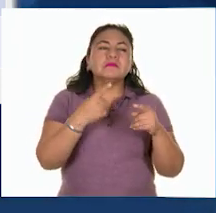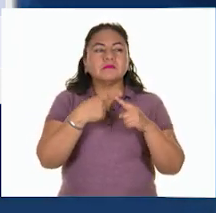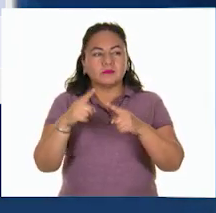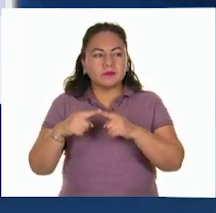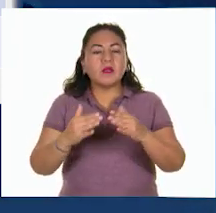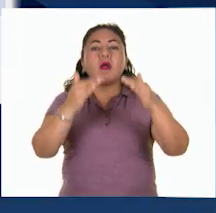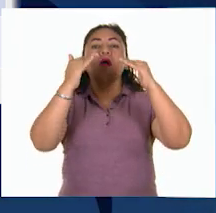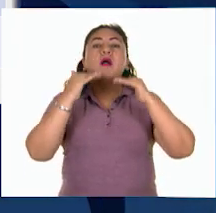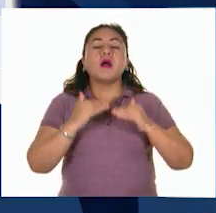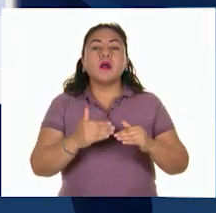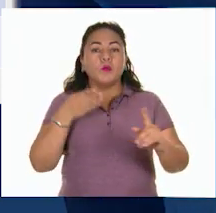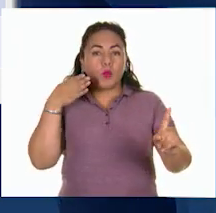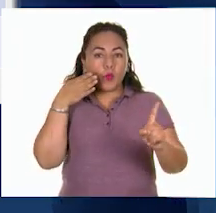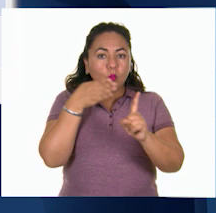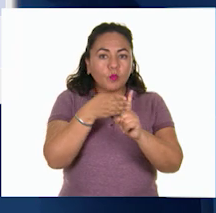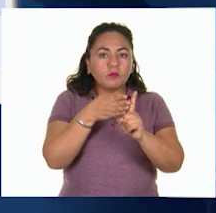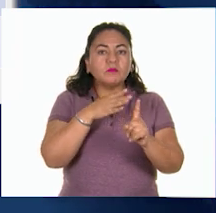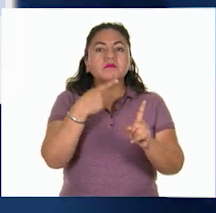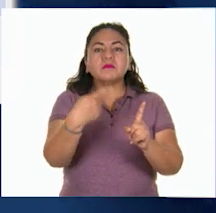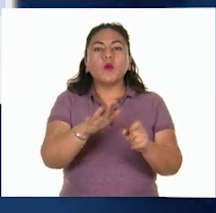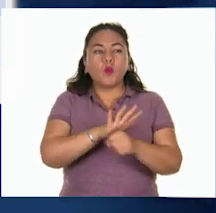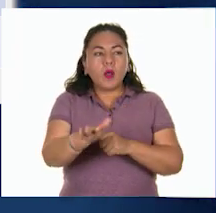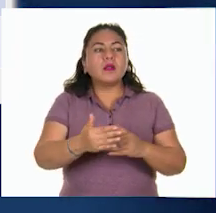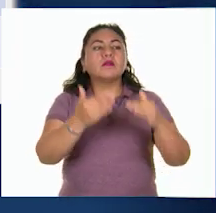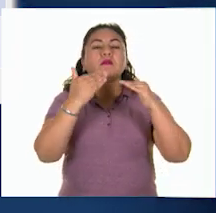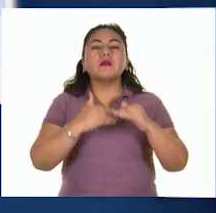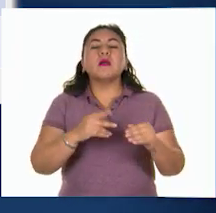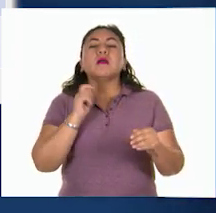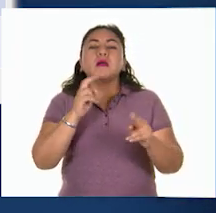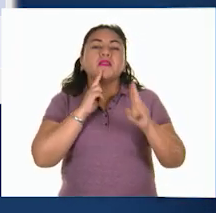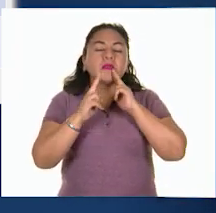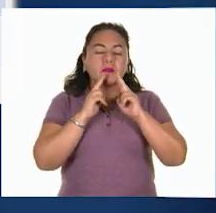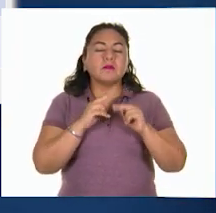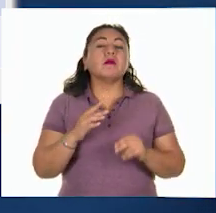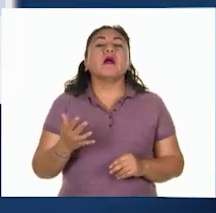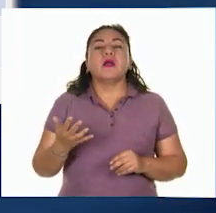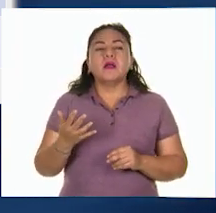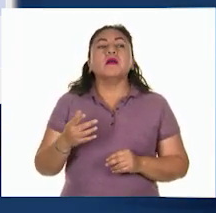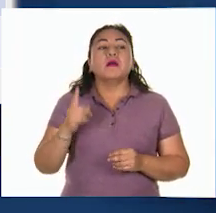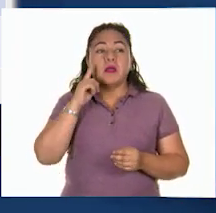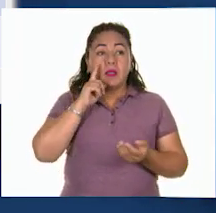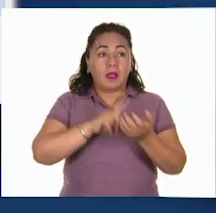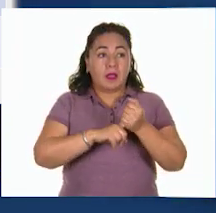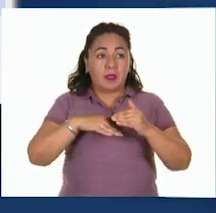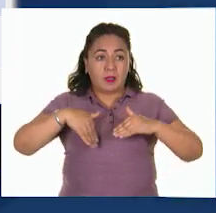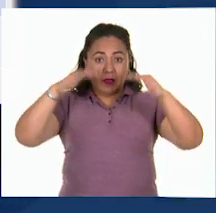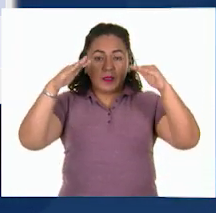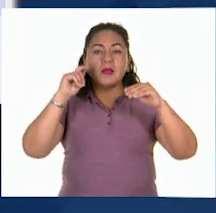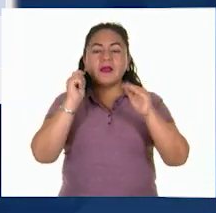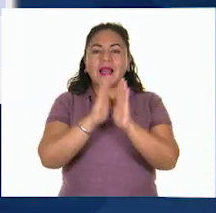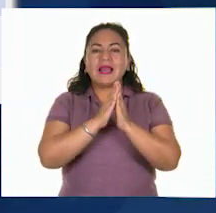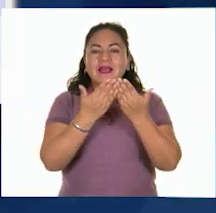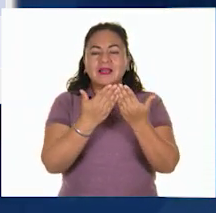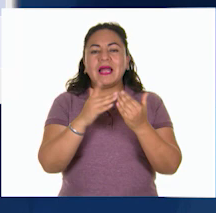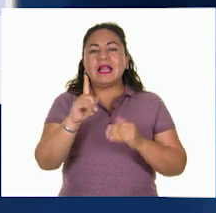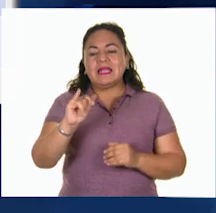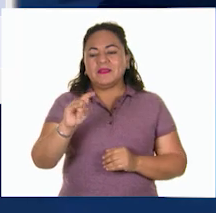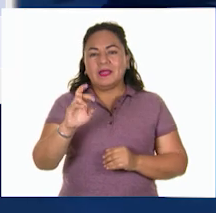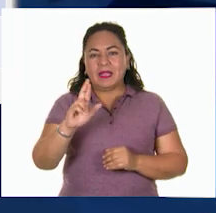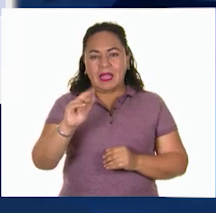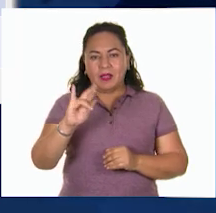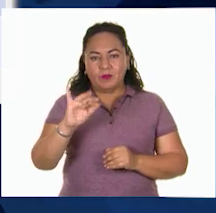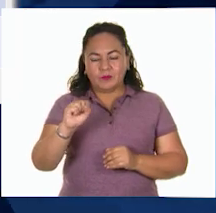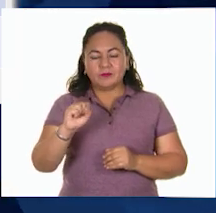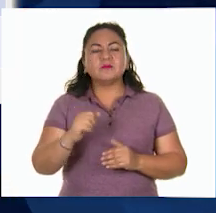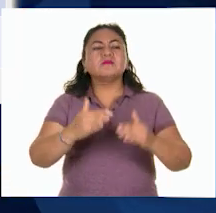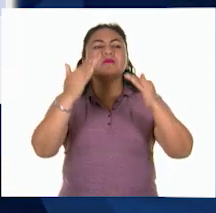Pues podemos ver que, por ejemplo, en tipo de texto, tanto la obra de teatro como el cuento son literarios. Muy bien. ¿Y a qué género pertenecen,